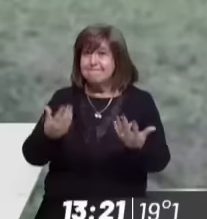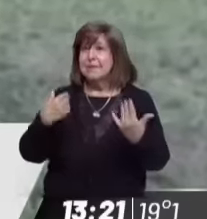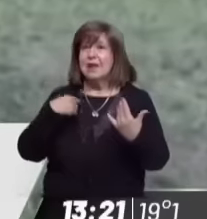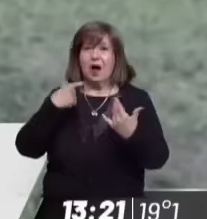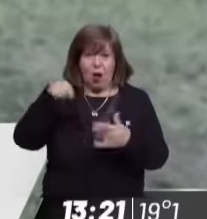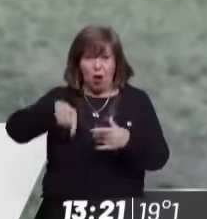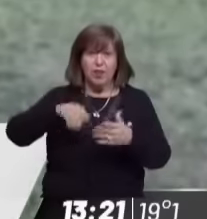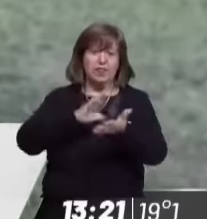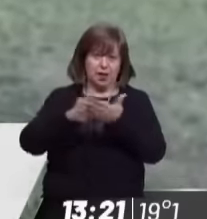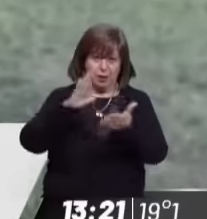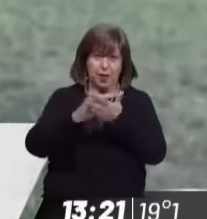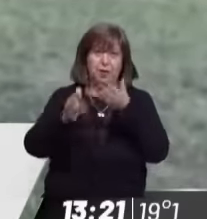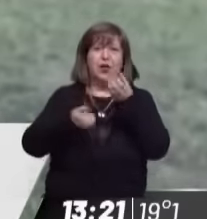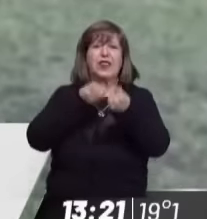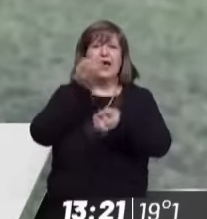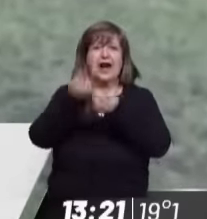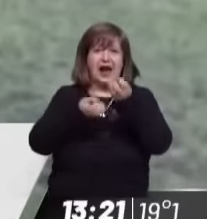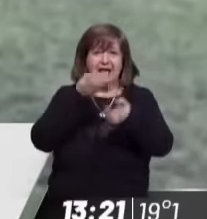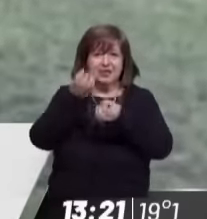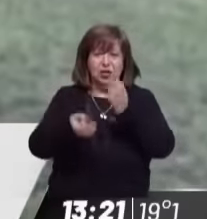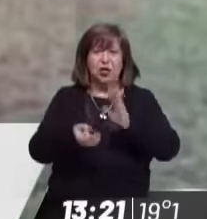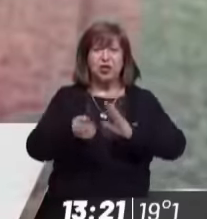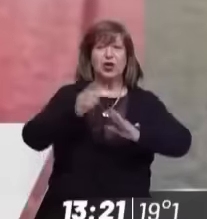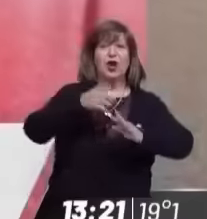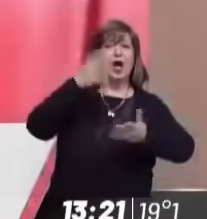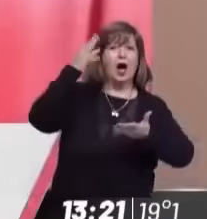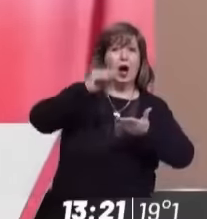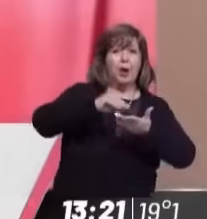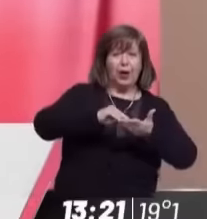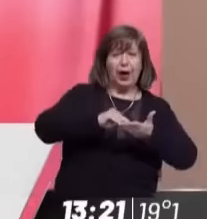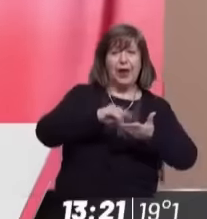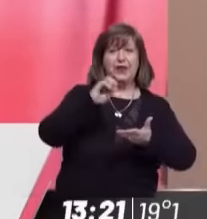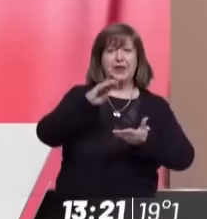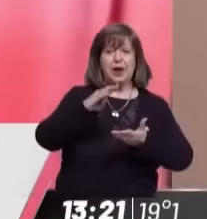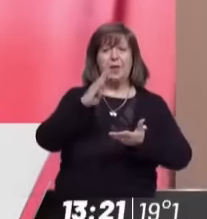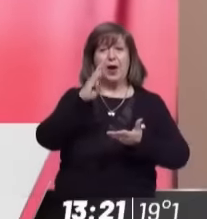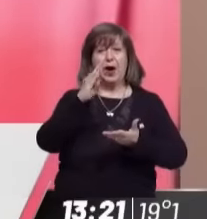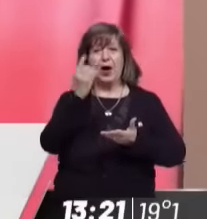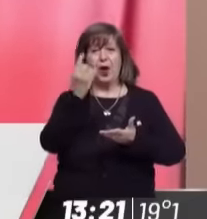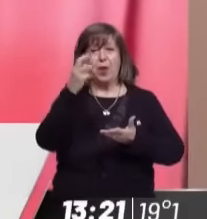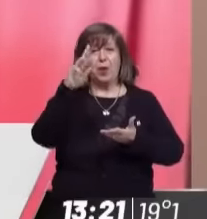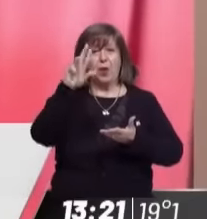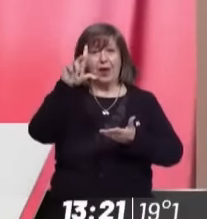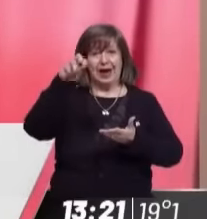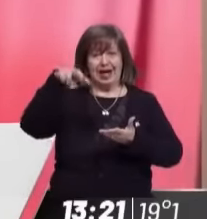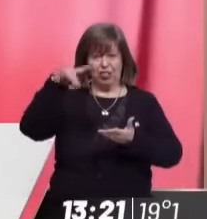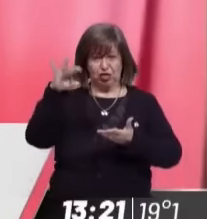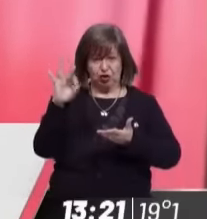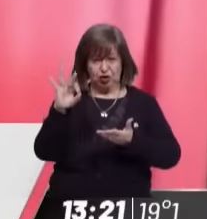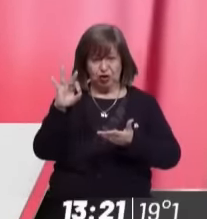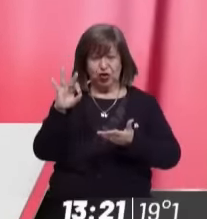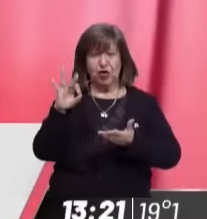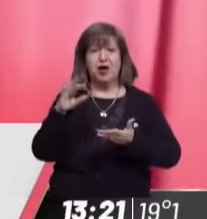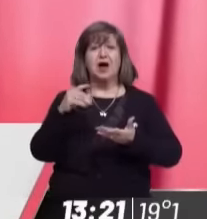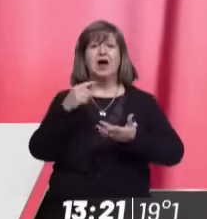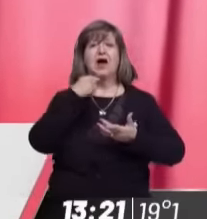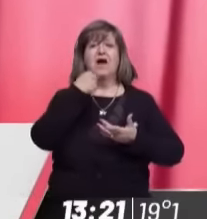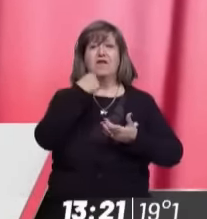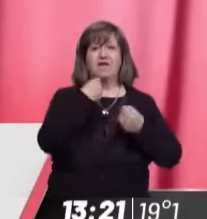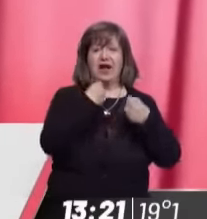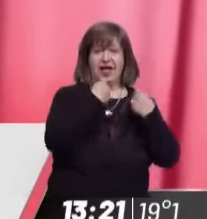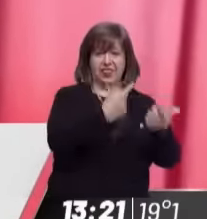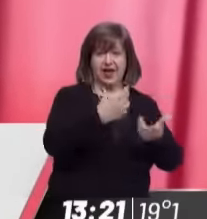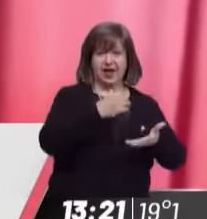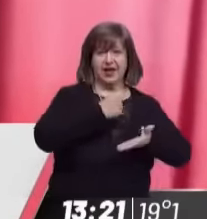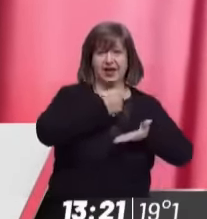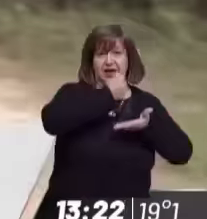través de las redes sociales porque ofrece otra recompensa. Está hablando de $50,000 para quienes le